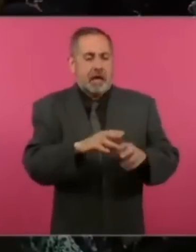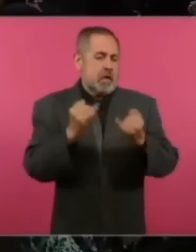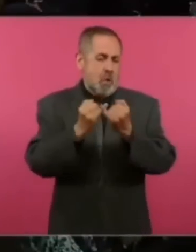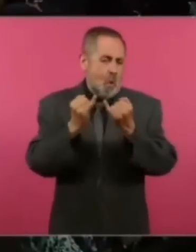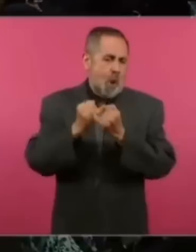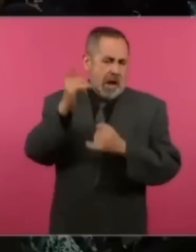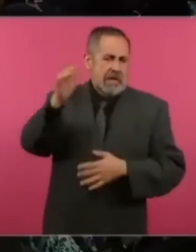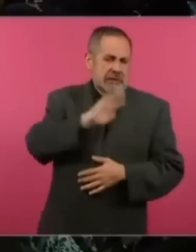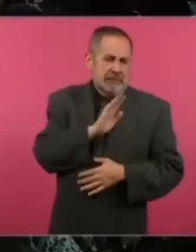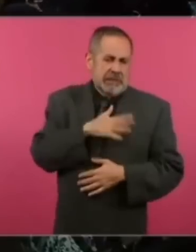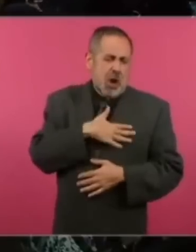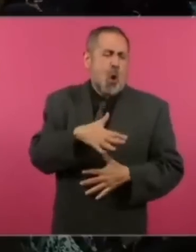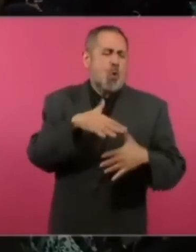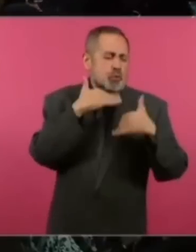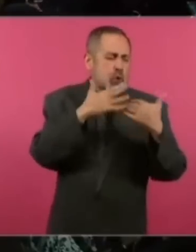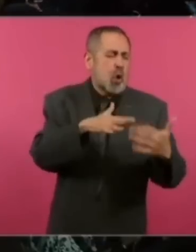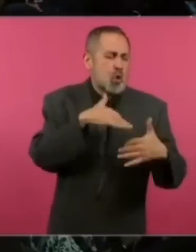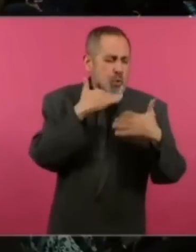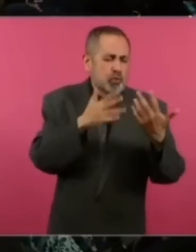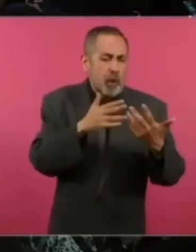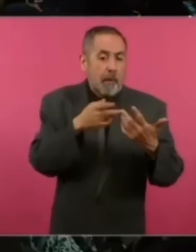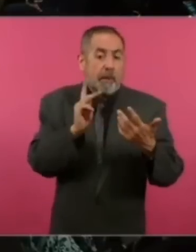que había antes en México,